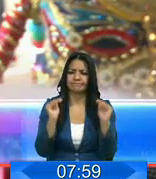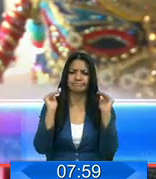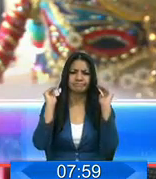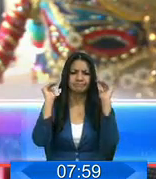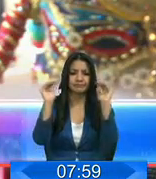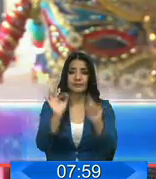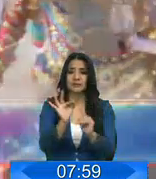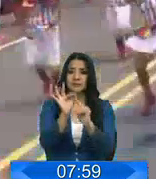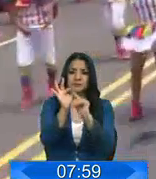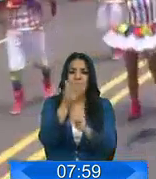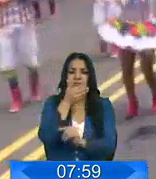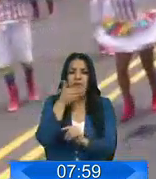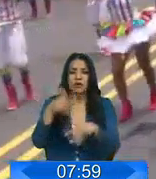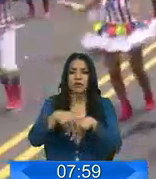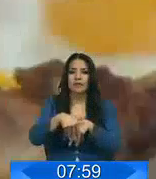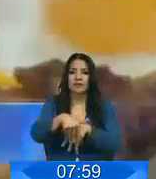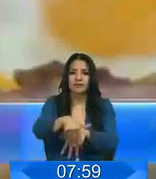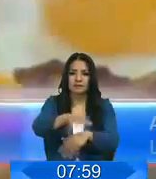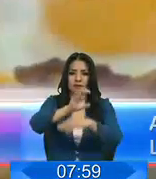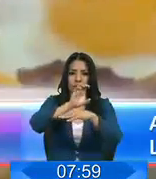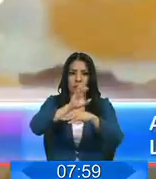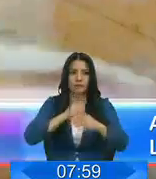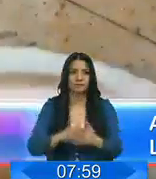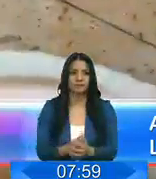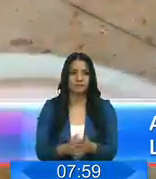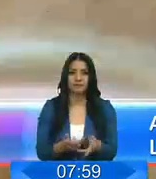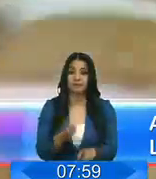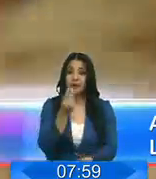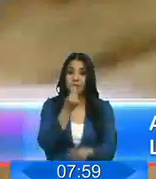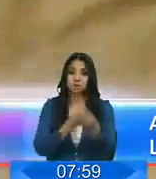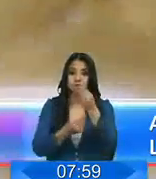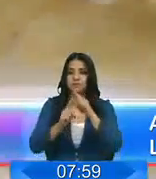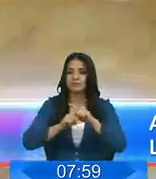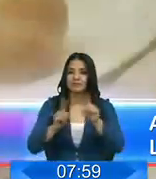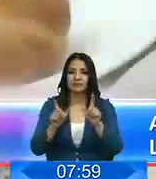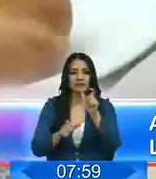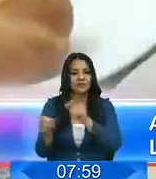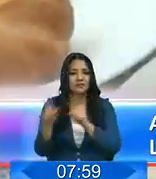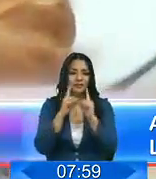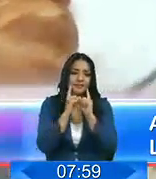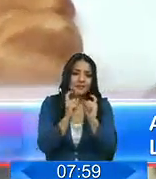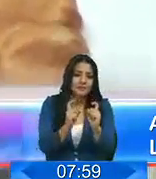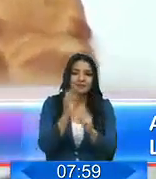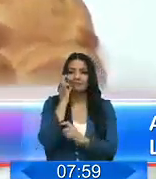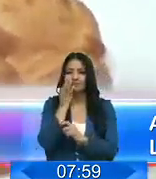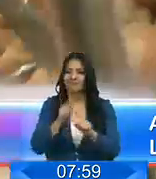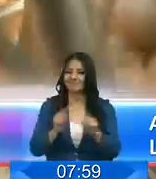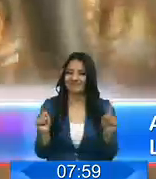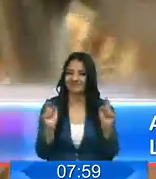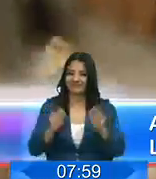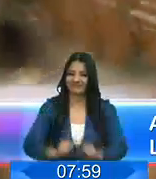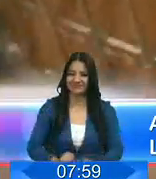el mejor desfile del país. Su variada gastronomía enamora a los turistas de todas partes.